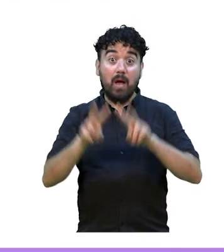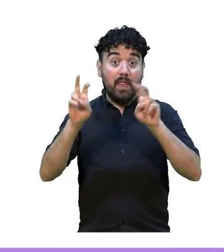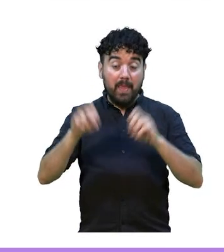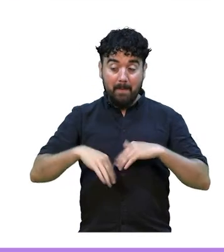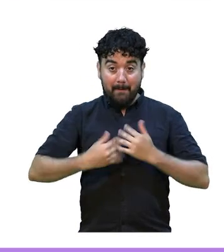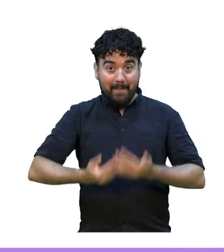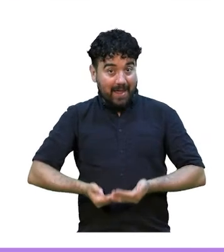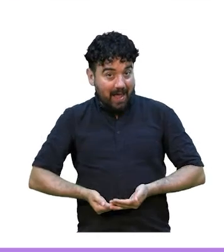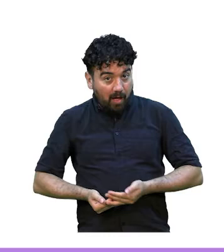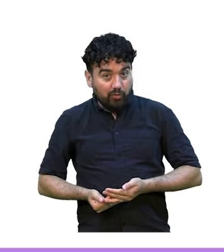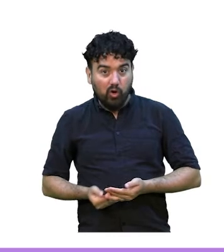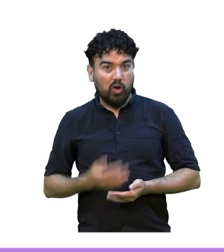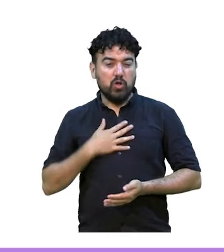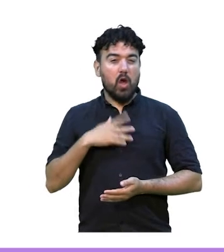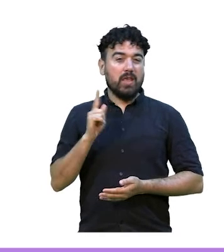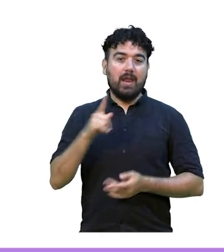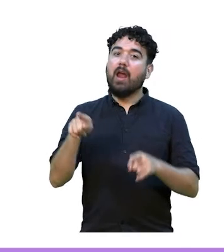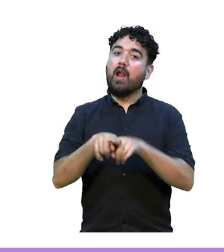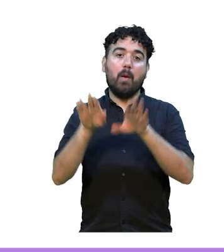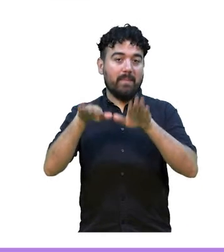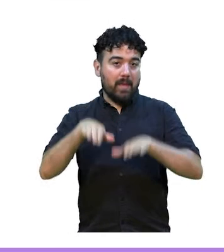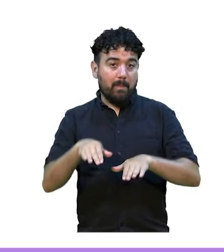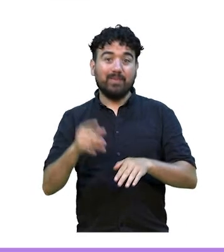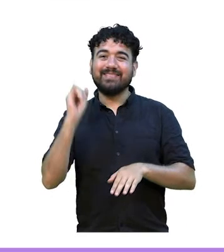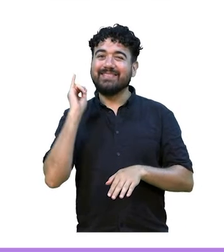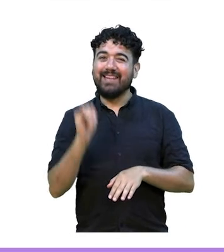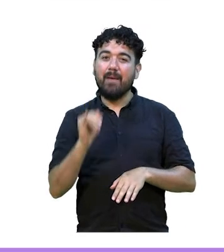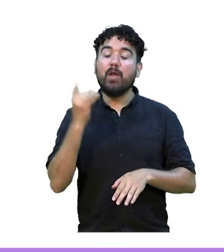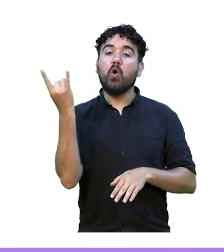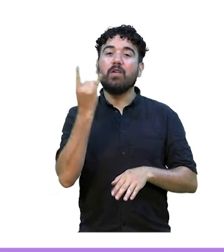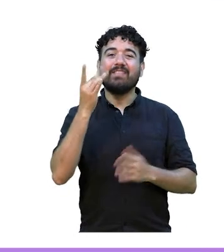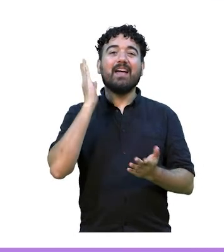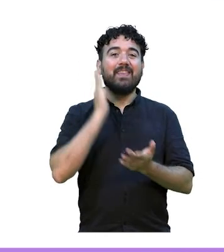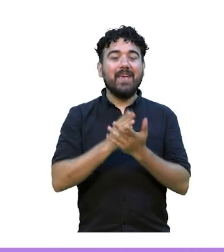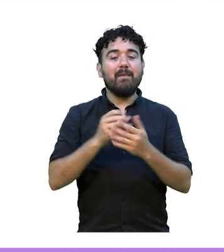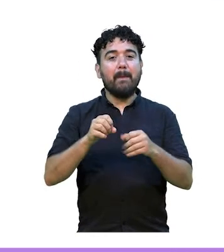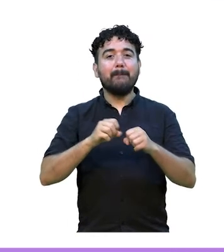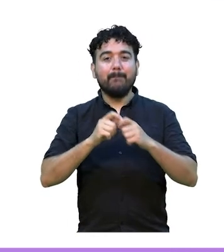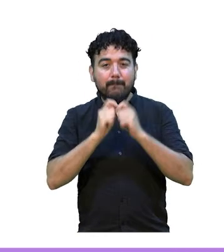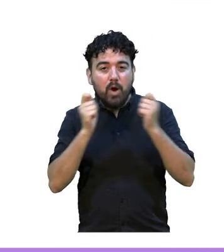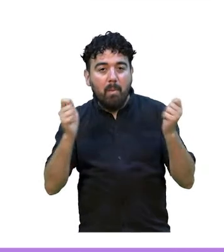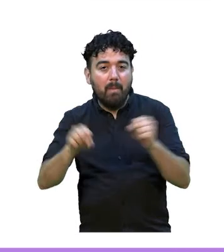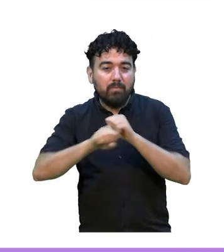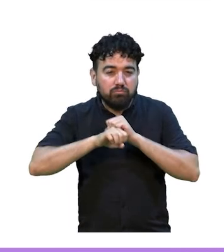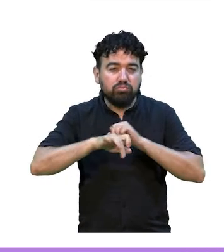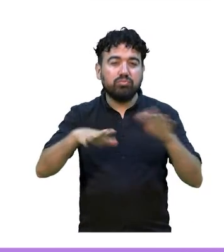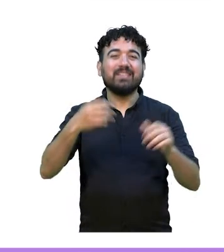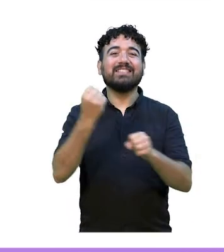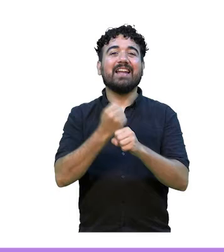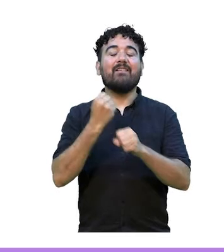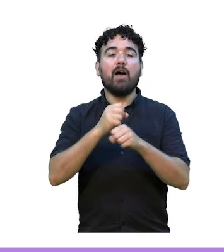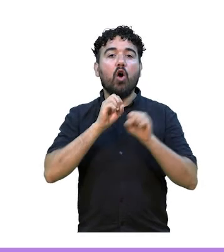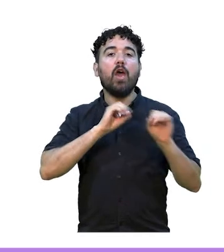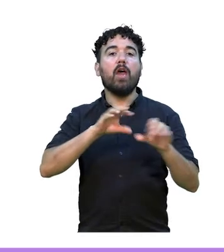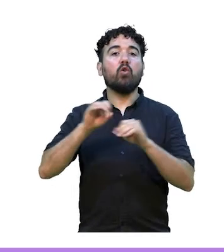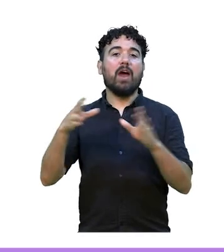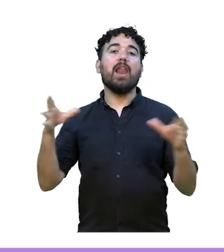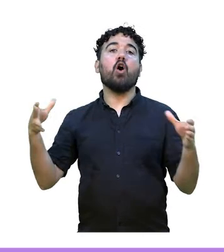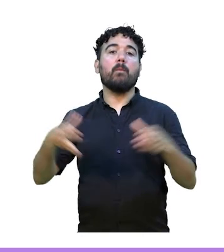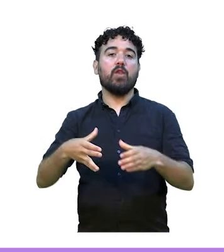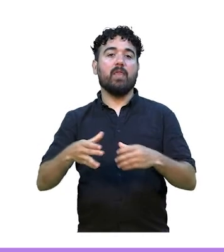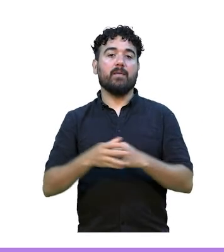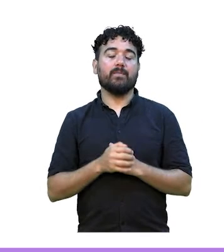las prevenciones en materia de embarazo no deseado. Entonces, siempre la universidad debe promover el trabajo